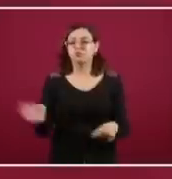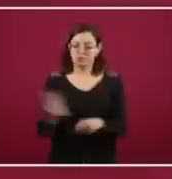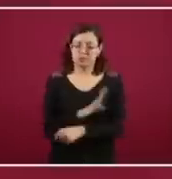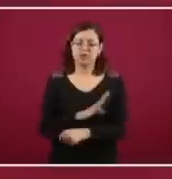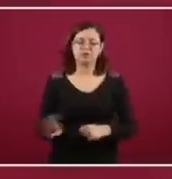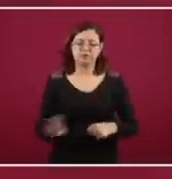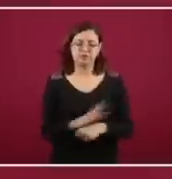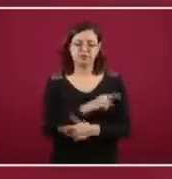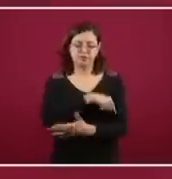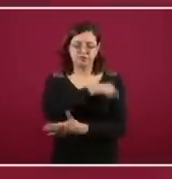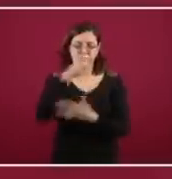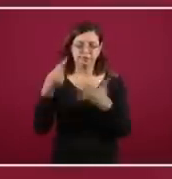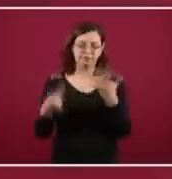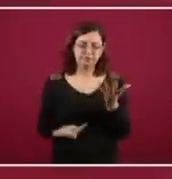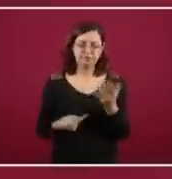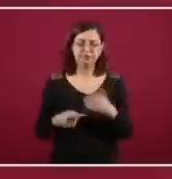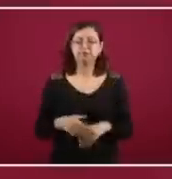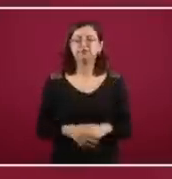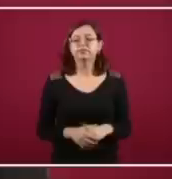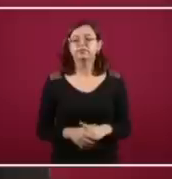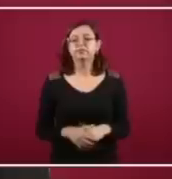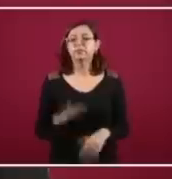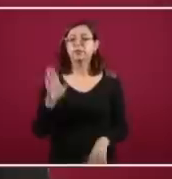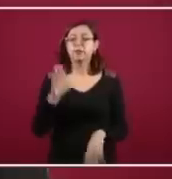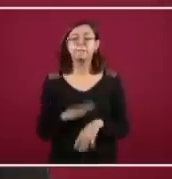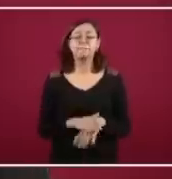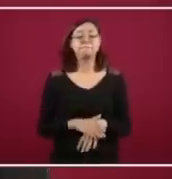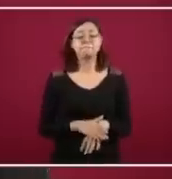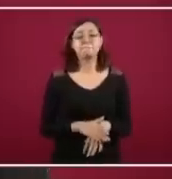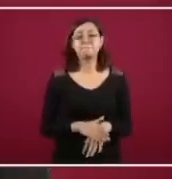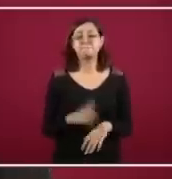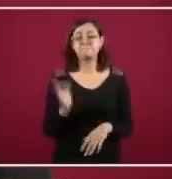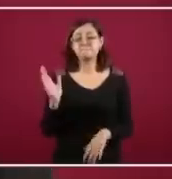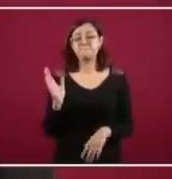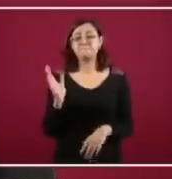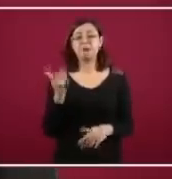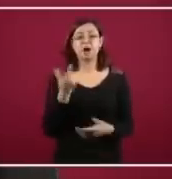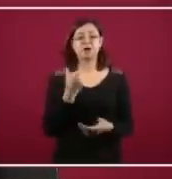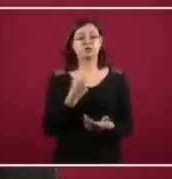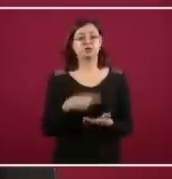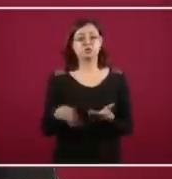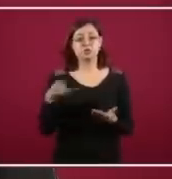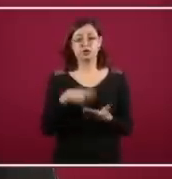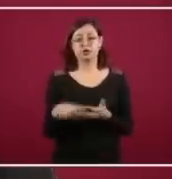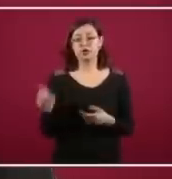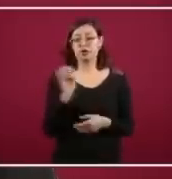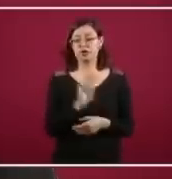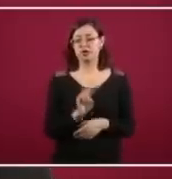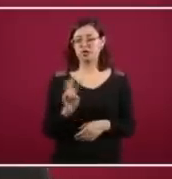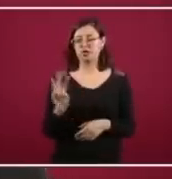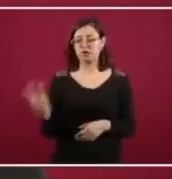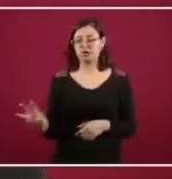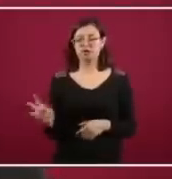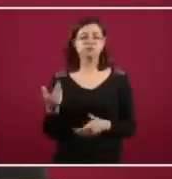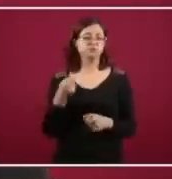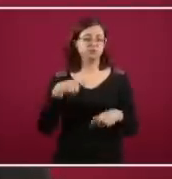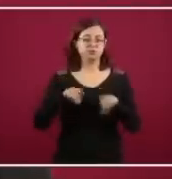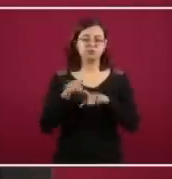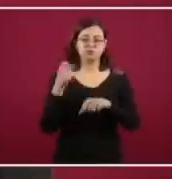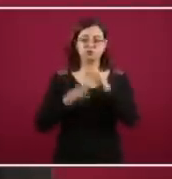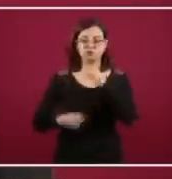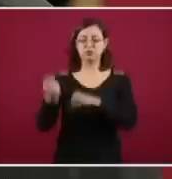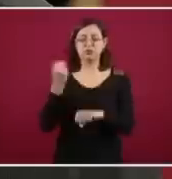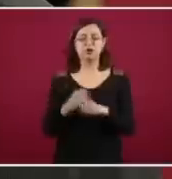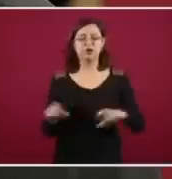beneficios que esto represente. Los productos más buscados en esta plataforma digital fueron, como en otros años, las